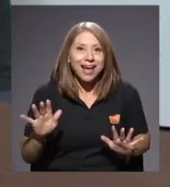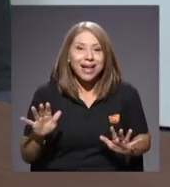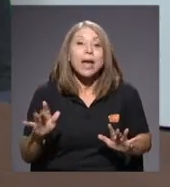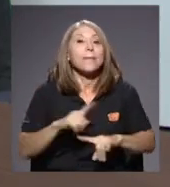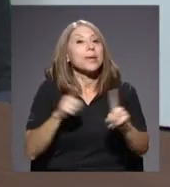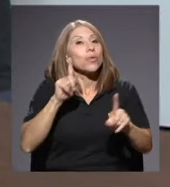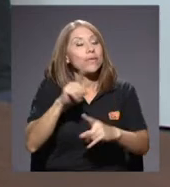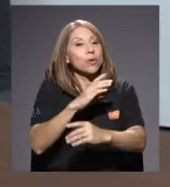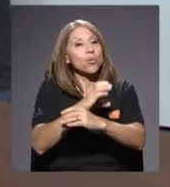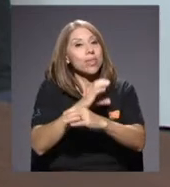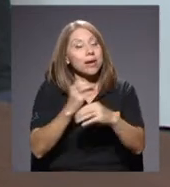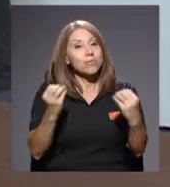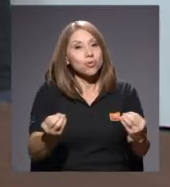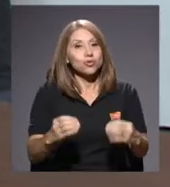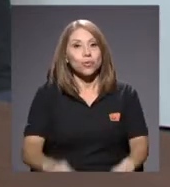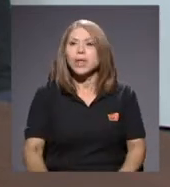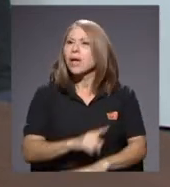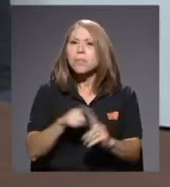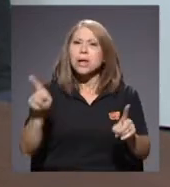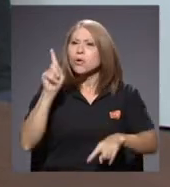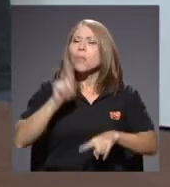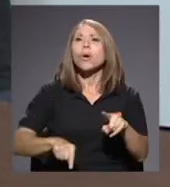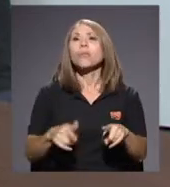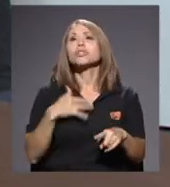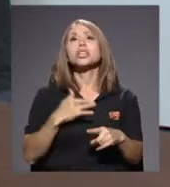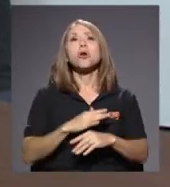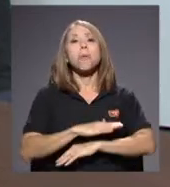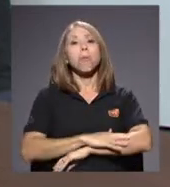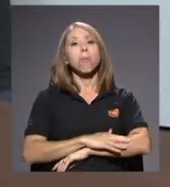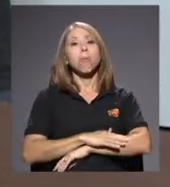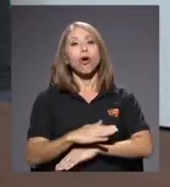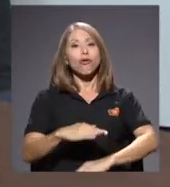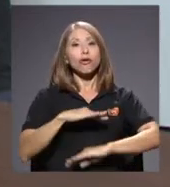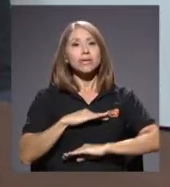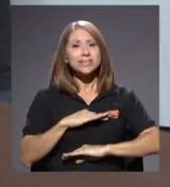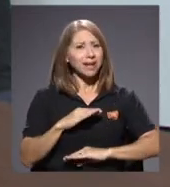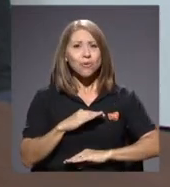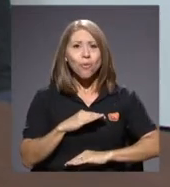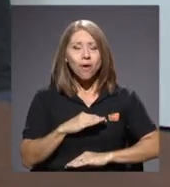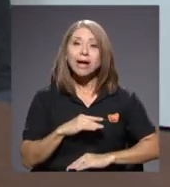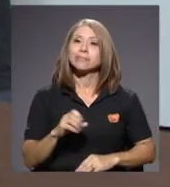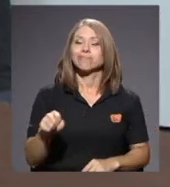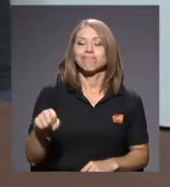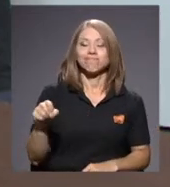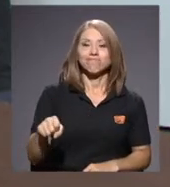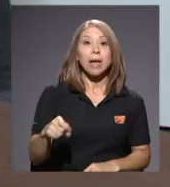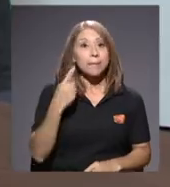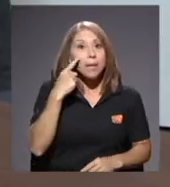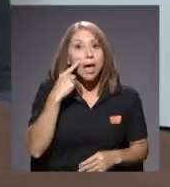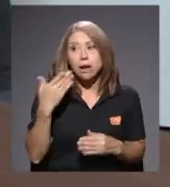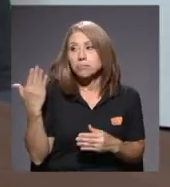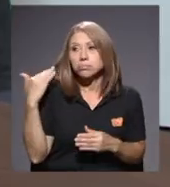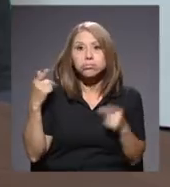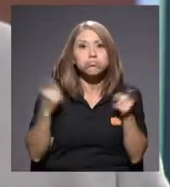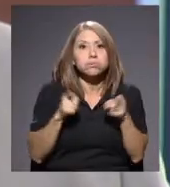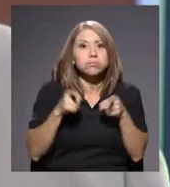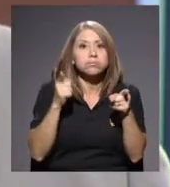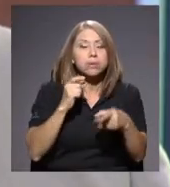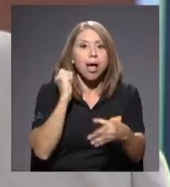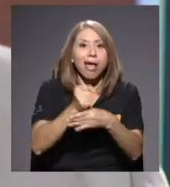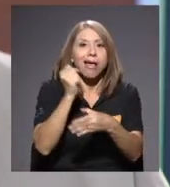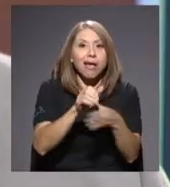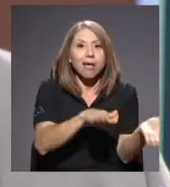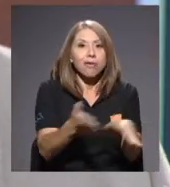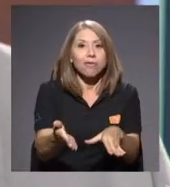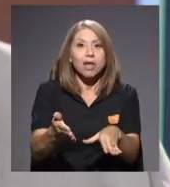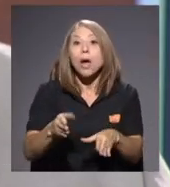aspirar mucho. Pero no puede ser tan conformista, ¿verdad? Porque, no, hay que aspirar a más. Porque vean el caso de los femicidios, que ha sido una barbaridad, ¿verdad? Y vea que en Honduras todos los días